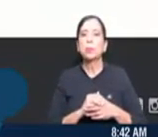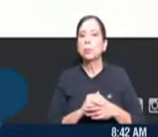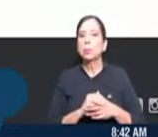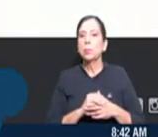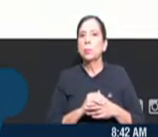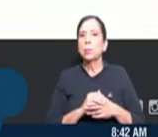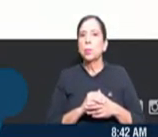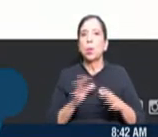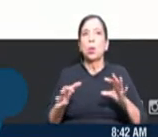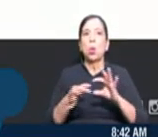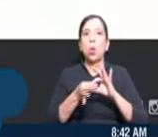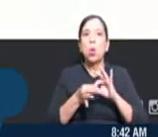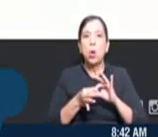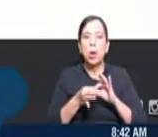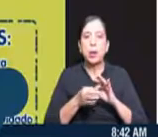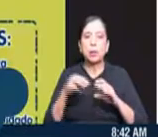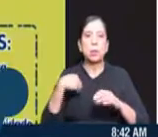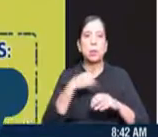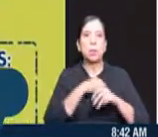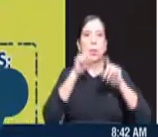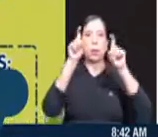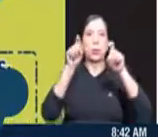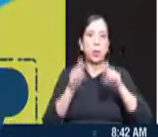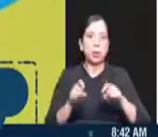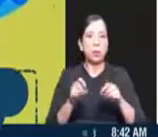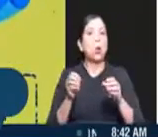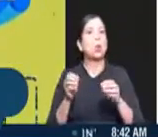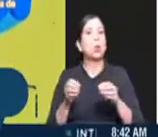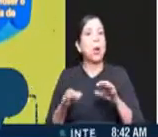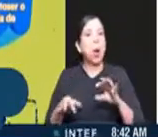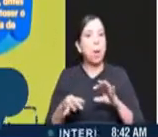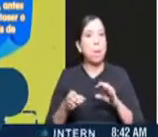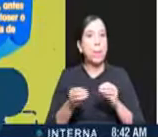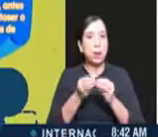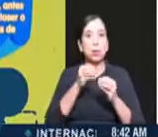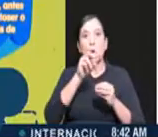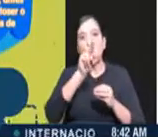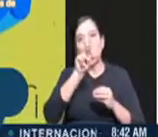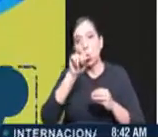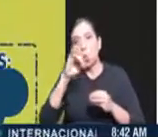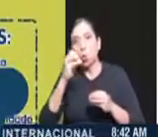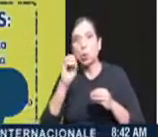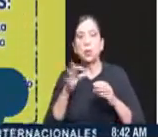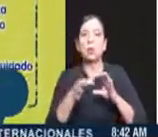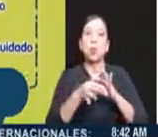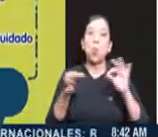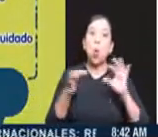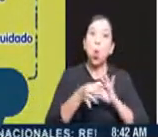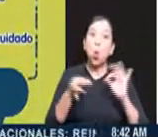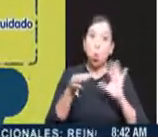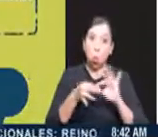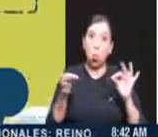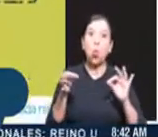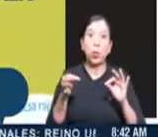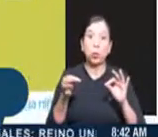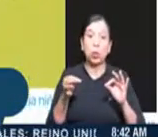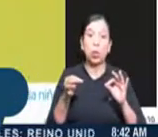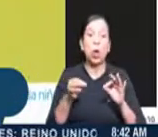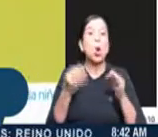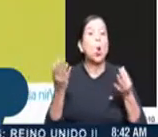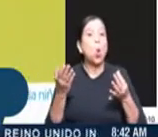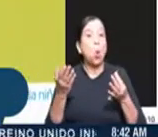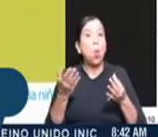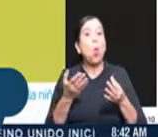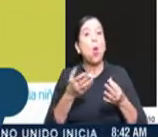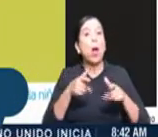con alianza con el Meduca y con UNICEF, donde tenemos cuentos tanto en castellano como en lenguas originarias,